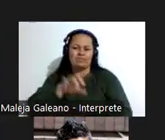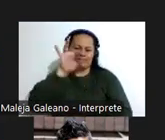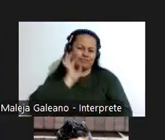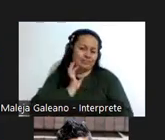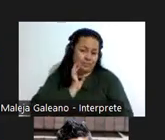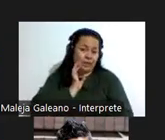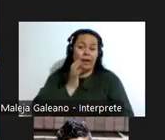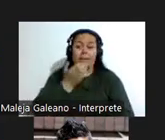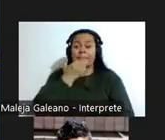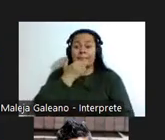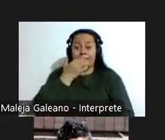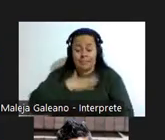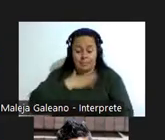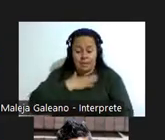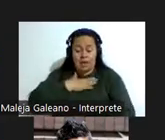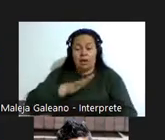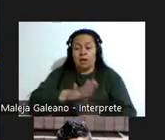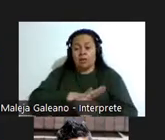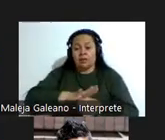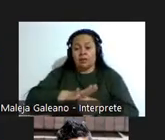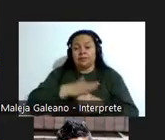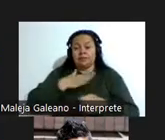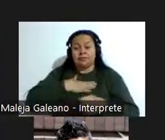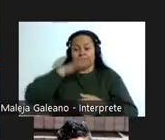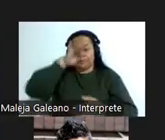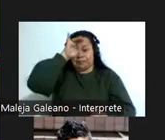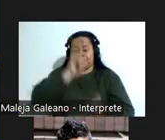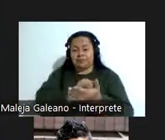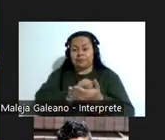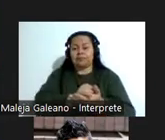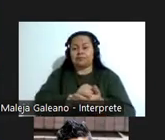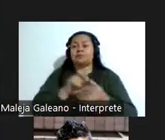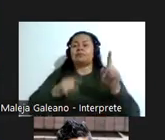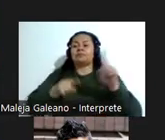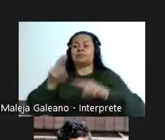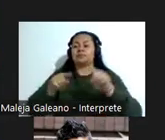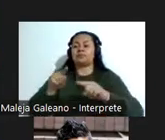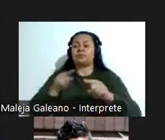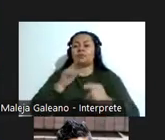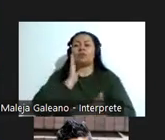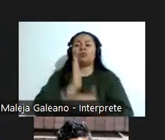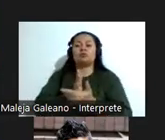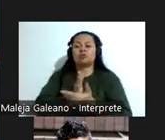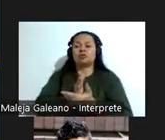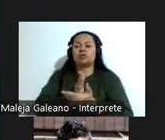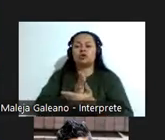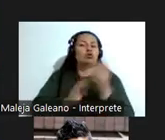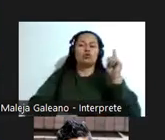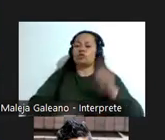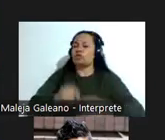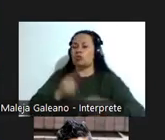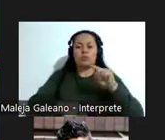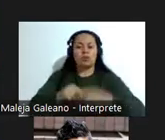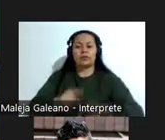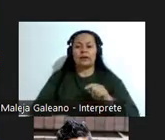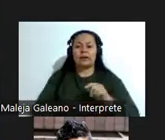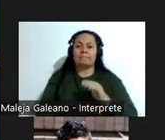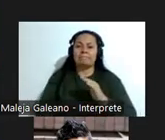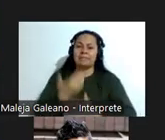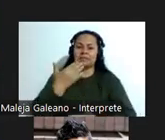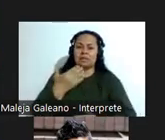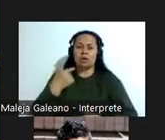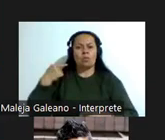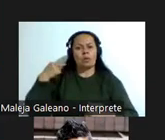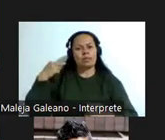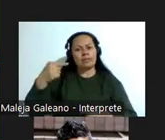ejemplo, en mi caso, ¿no? A mi parecer, el goce de haber tenido cáncer no radica y no podría radicar desde el goce de la negatividad